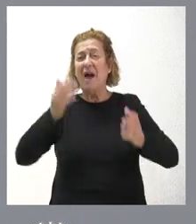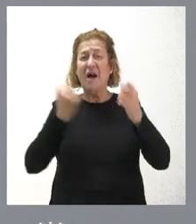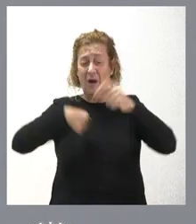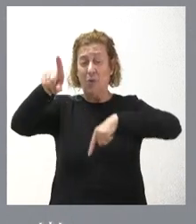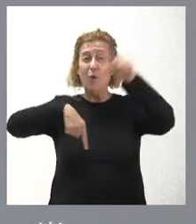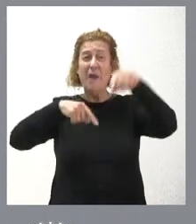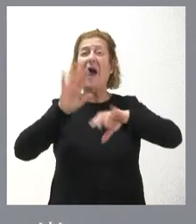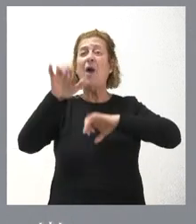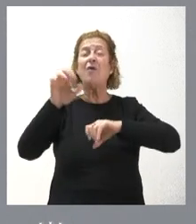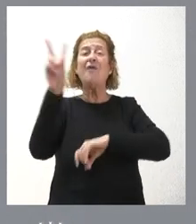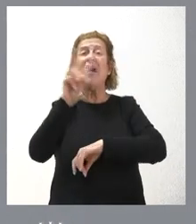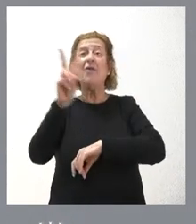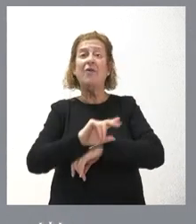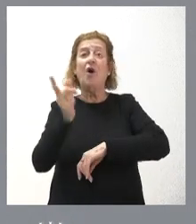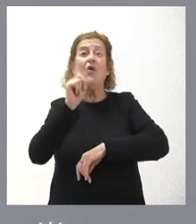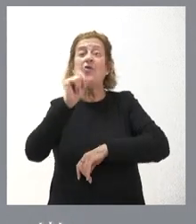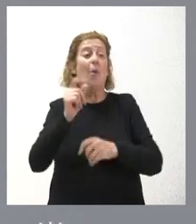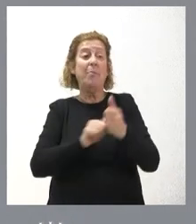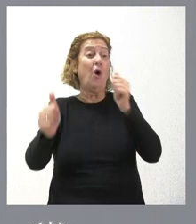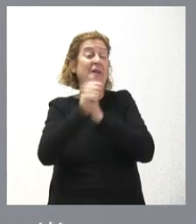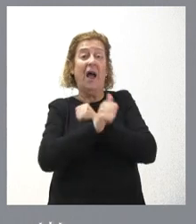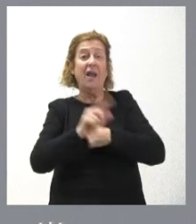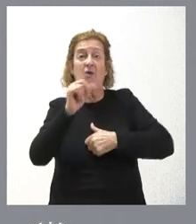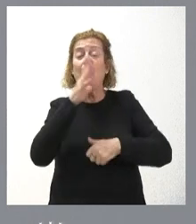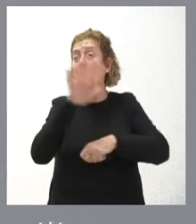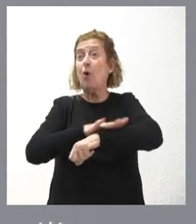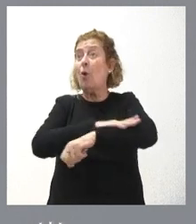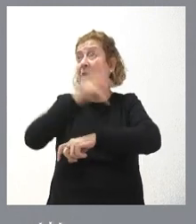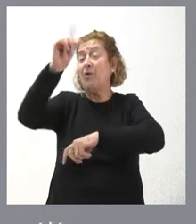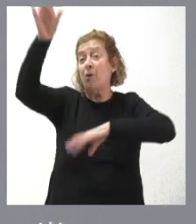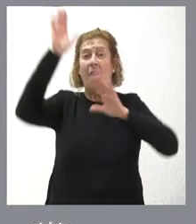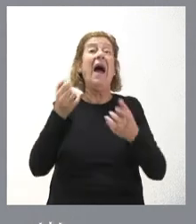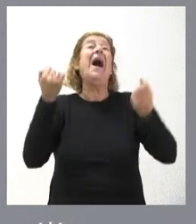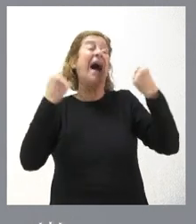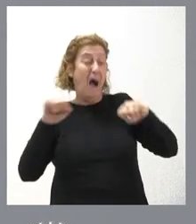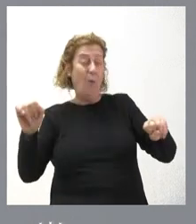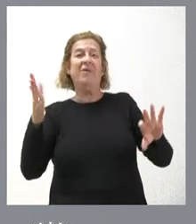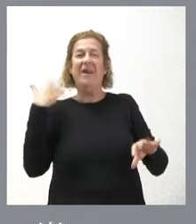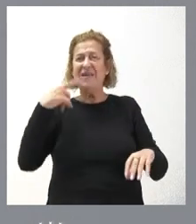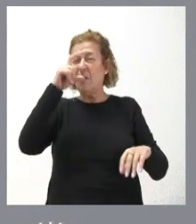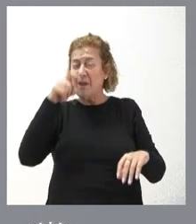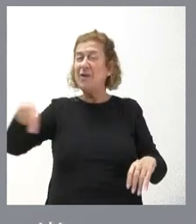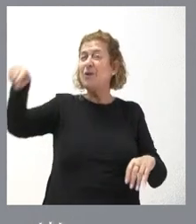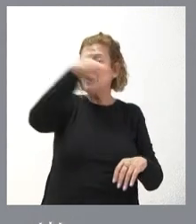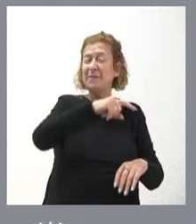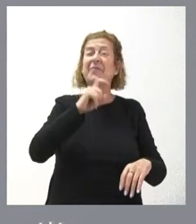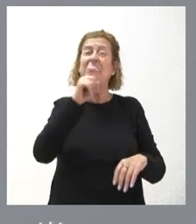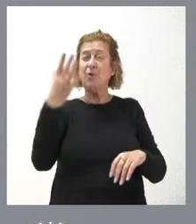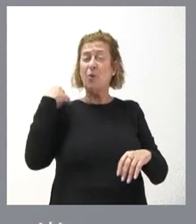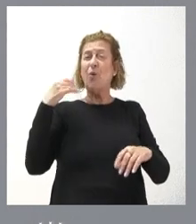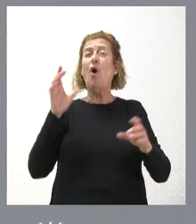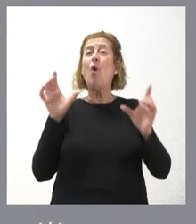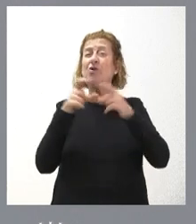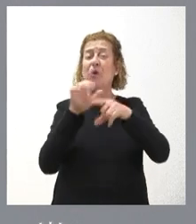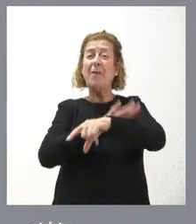Valladolid pues no iba a ser prioritaria por parte del gobierno a pesar de que se anunció recordarán ustedes en aquel consejo de ministros en